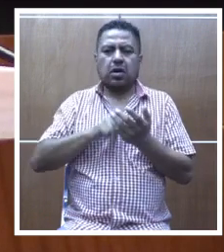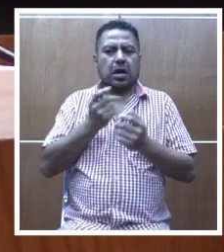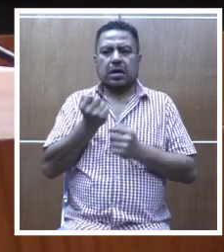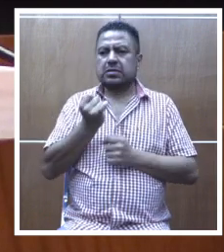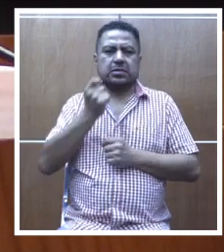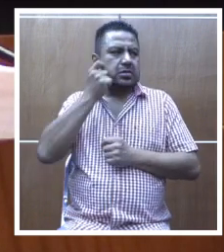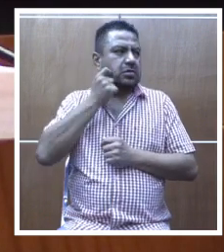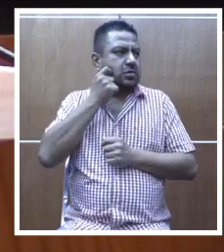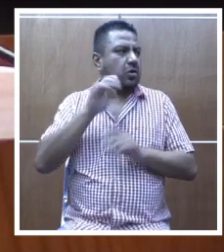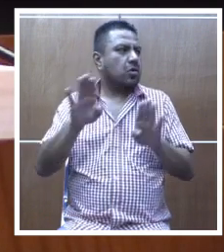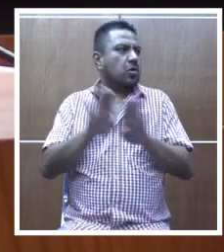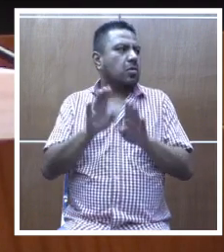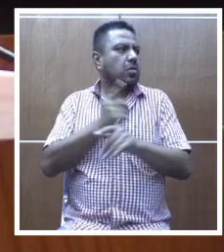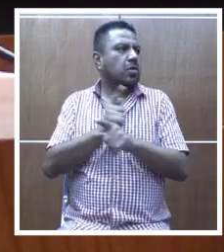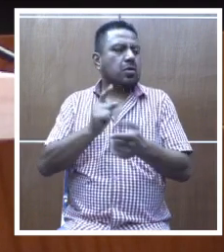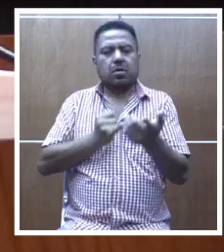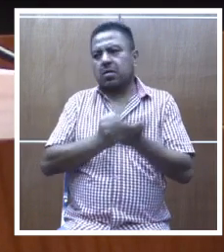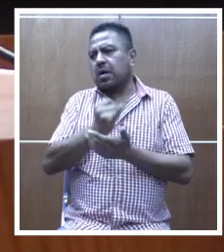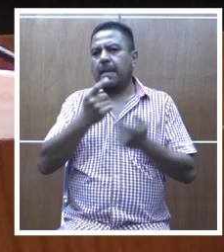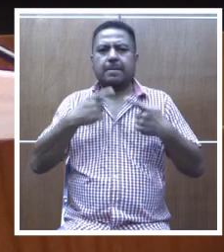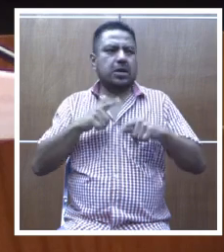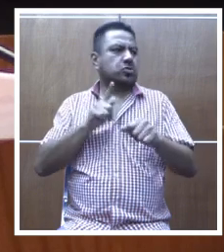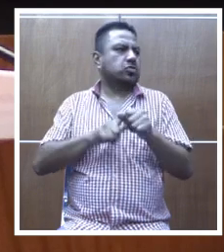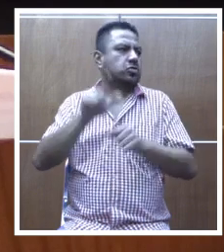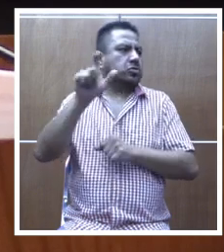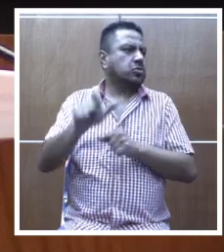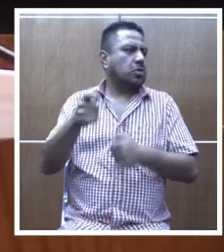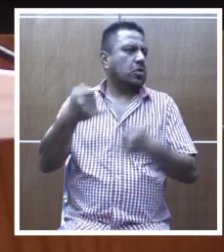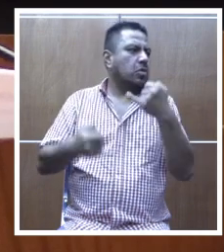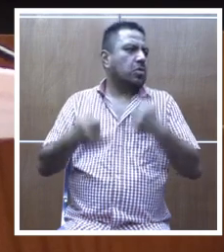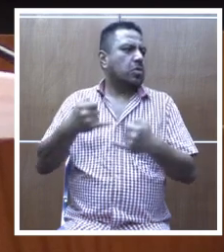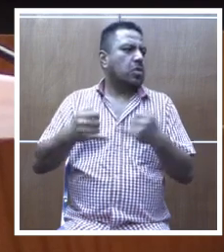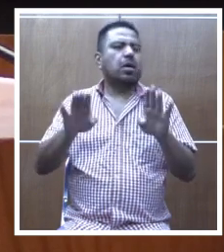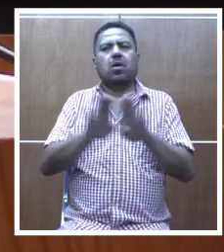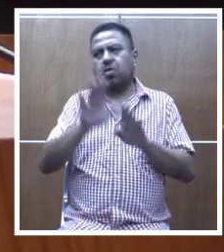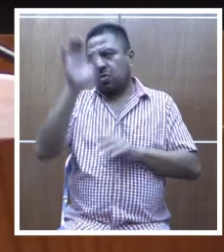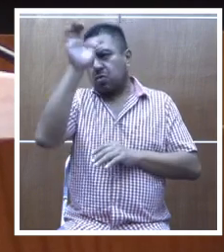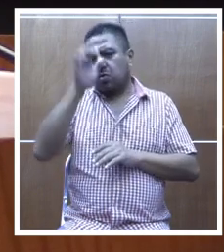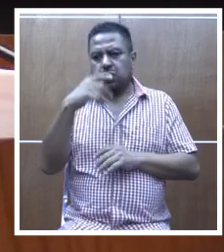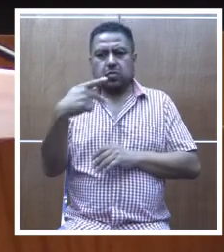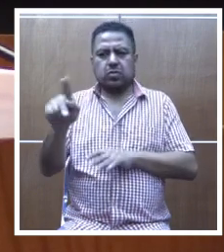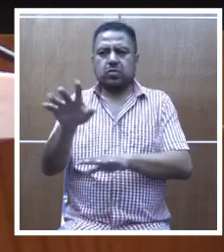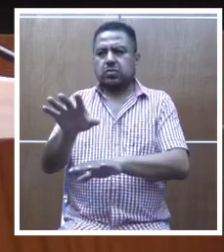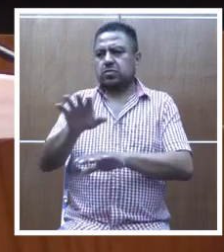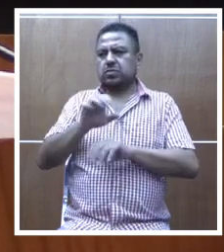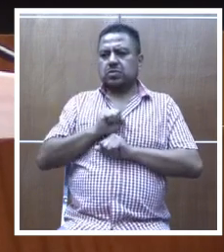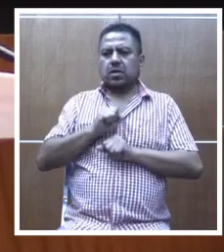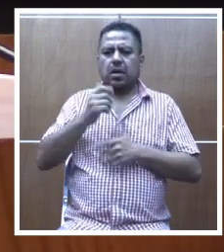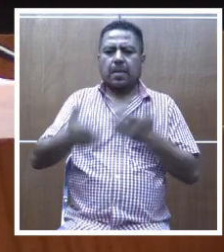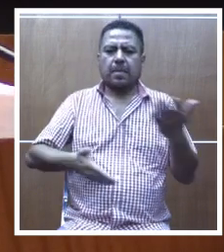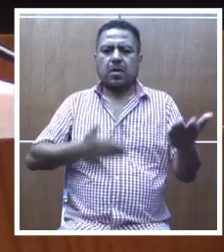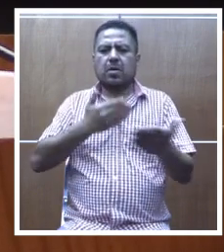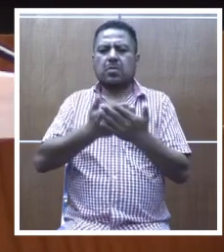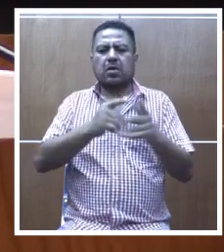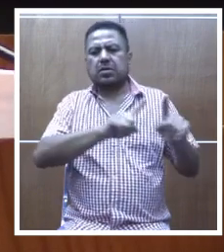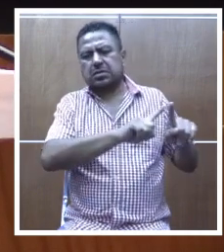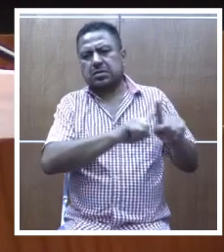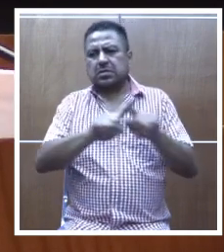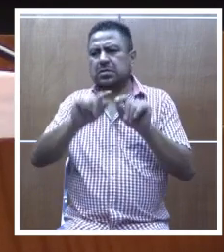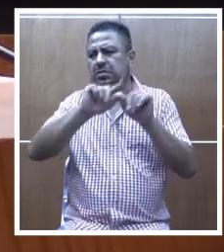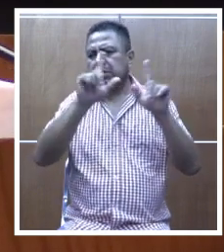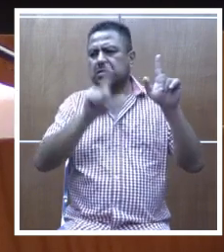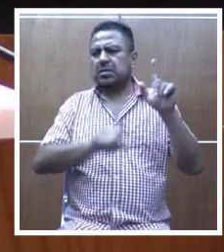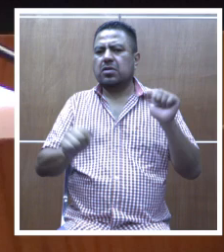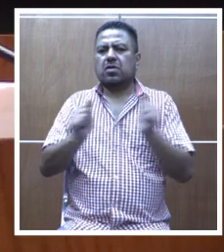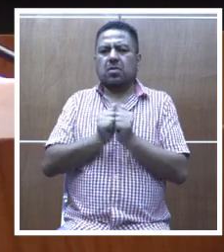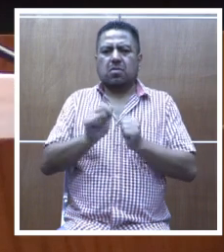de derecho público con personalidad jurídica y patrimonio propio, con una composición plurinacional sustentada en